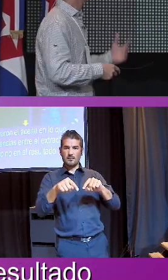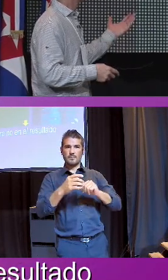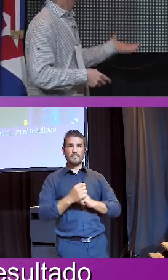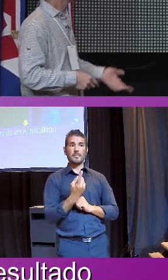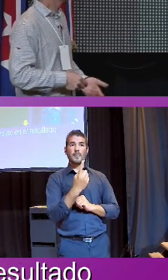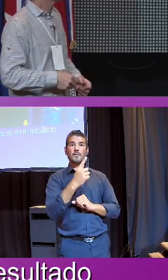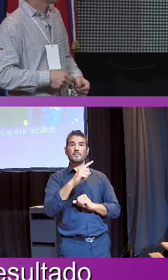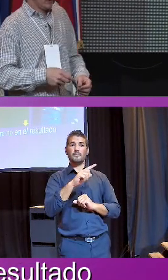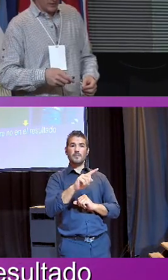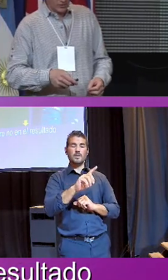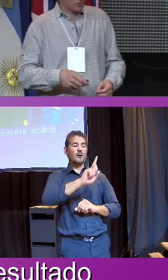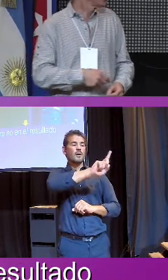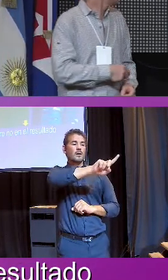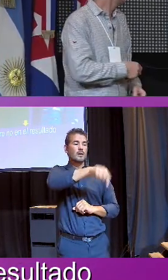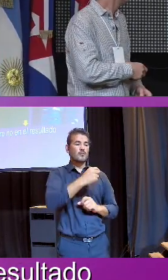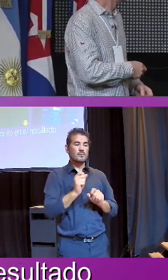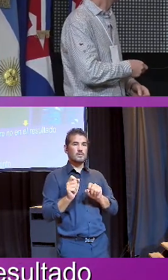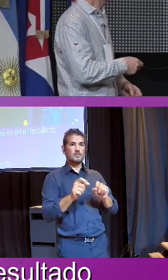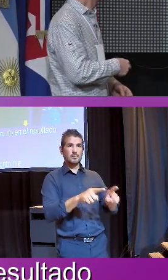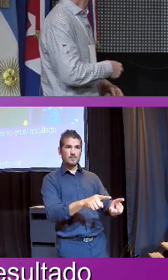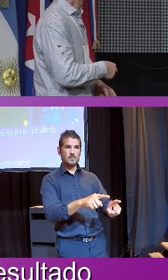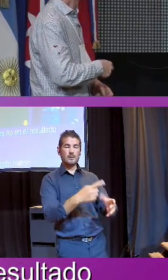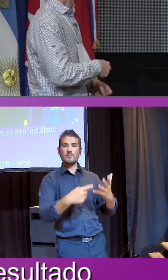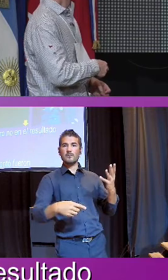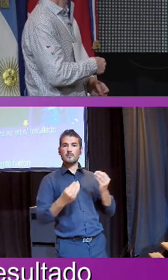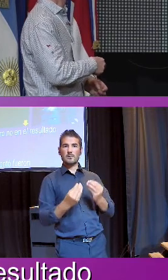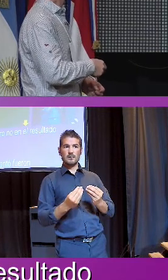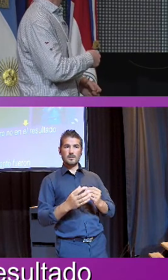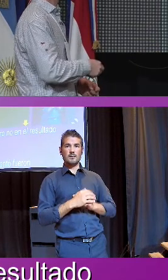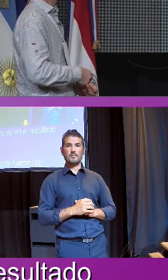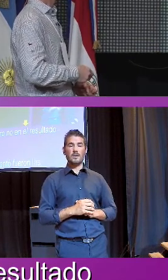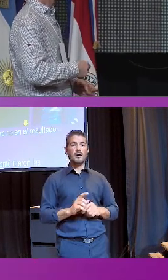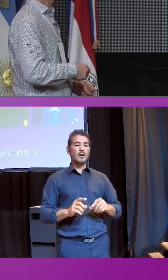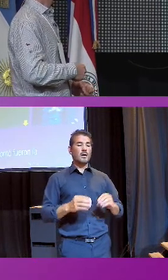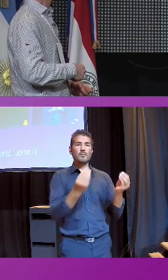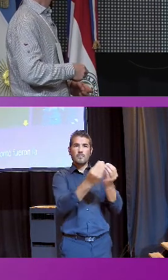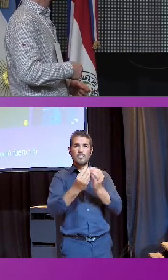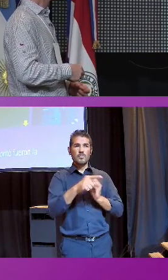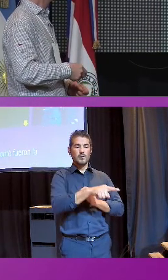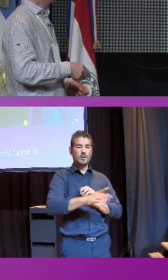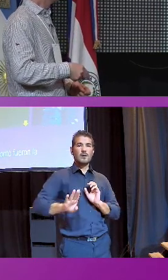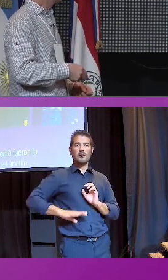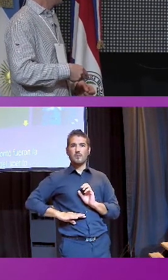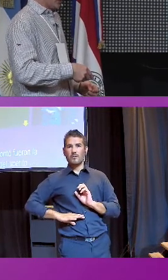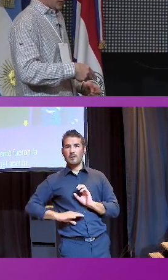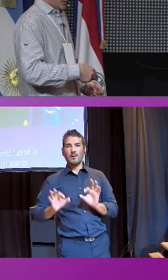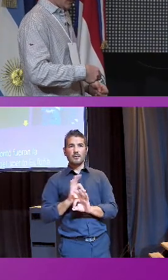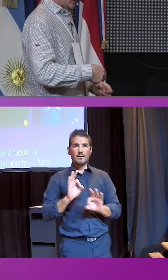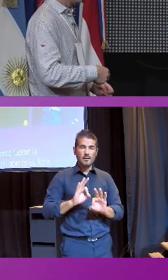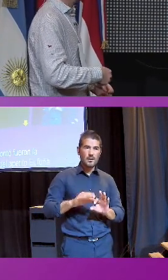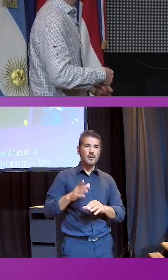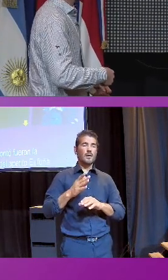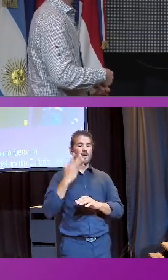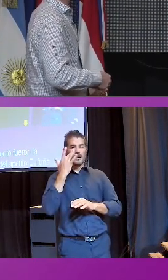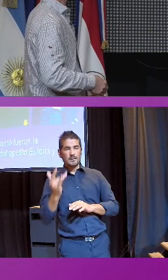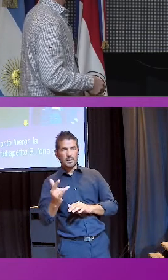Y los efectos adversos que nos contó fueron la somnolencia, cansancio, disminución del apetito, euforia, y el